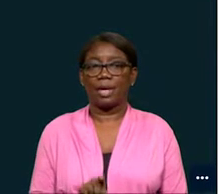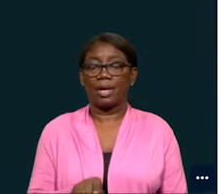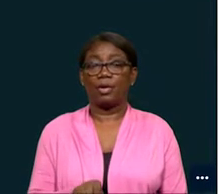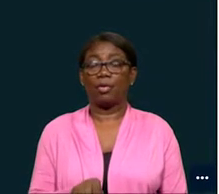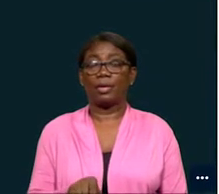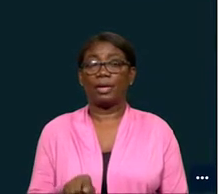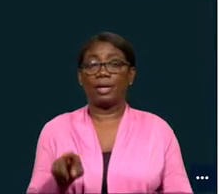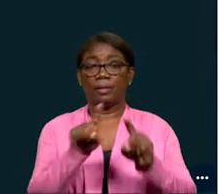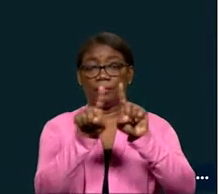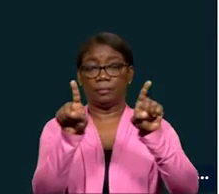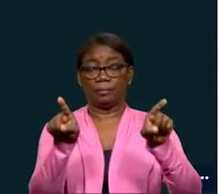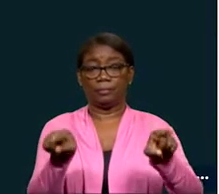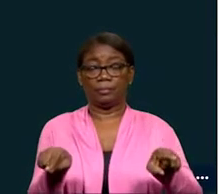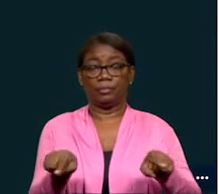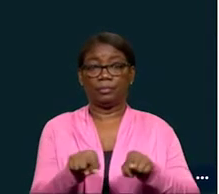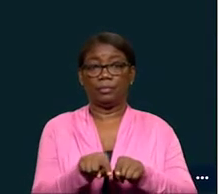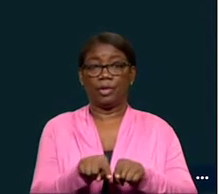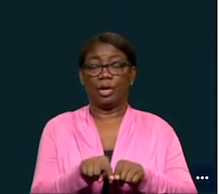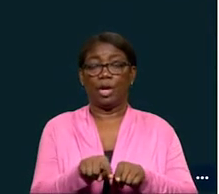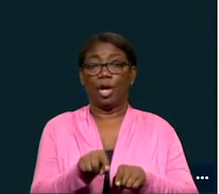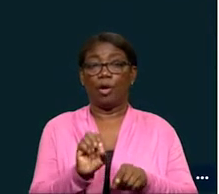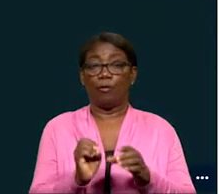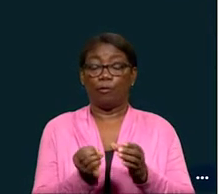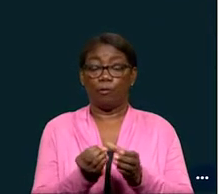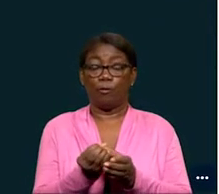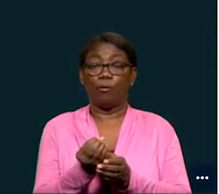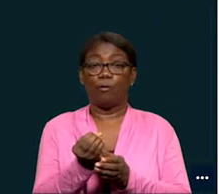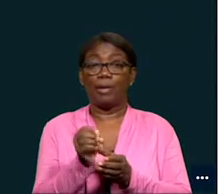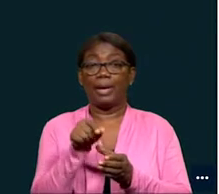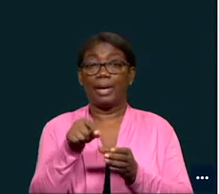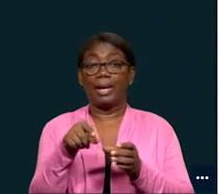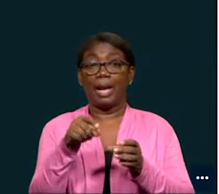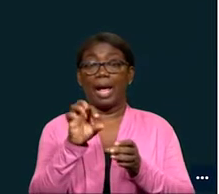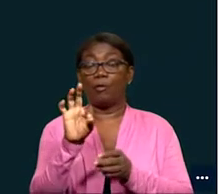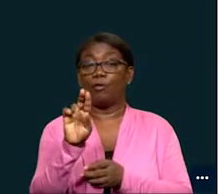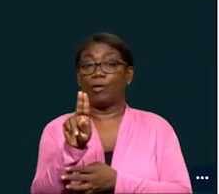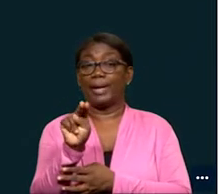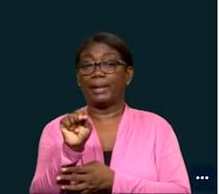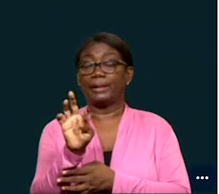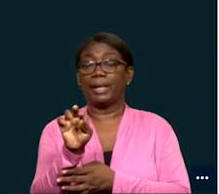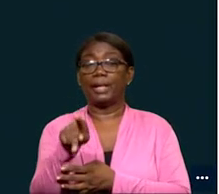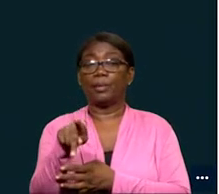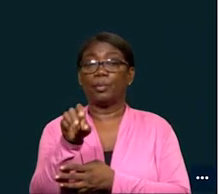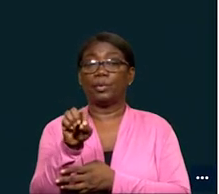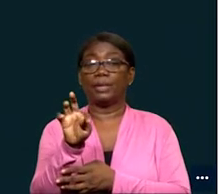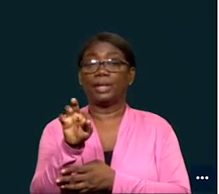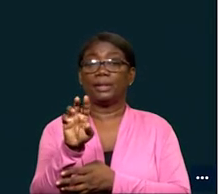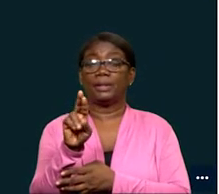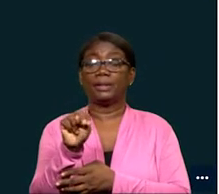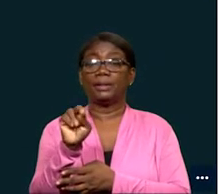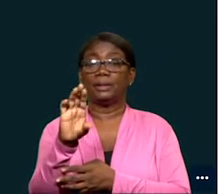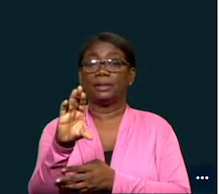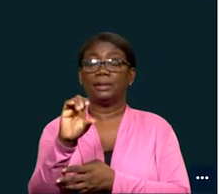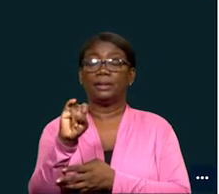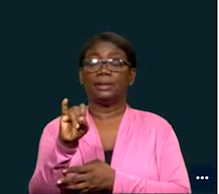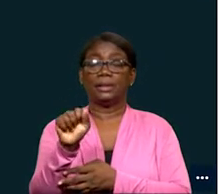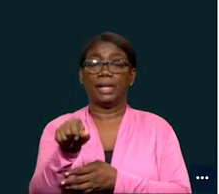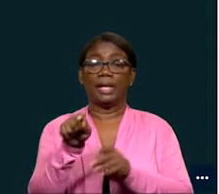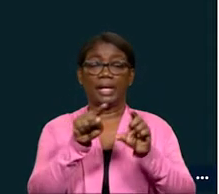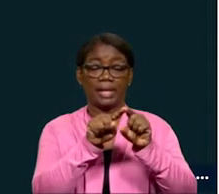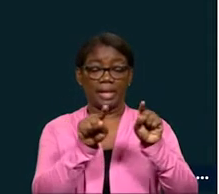la tarjeta de fuente de potencia. ¿Cómo la observan aquí? Ella tiene la